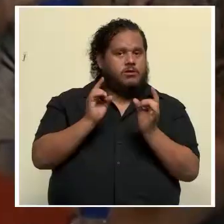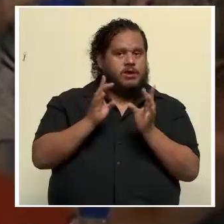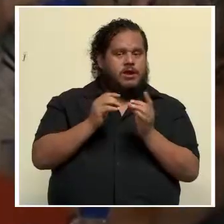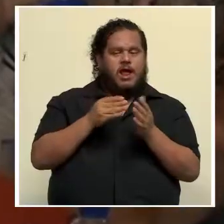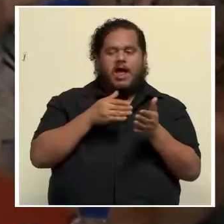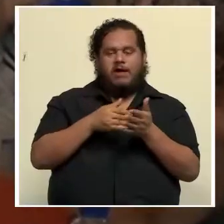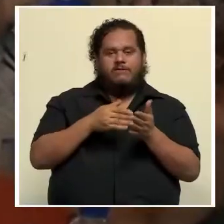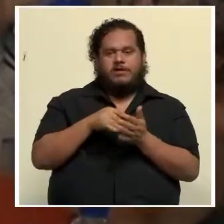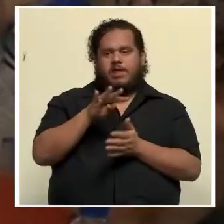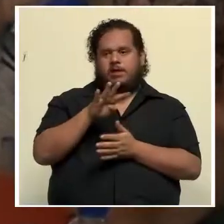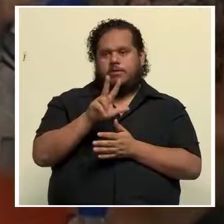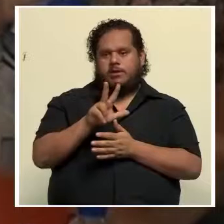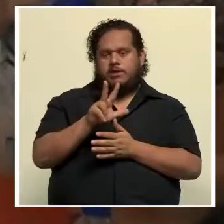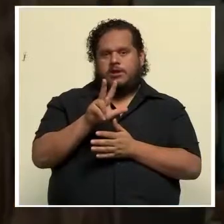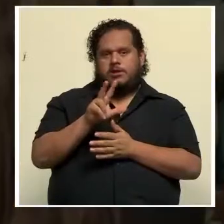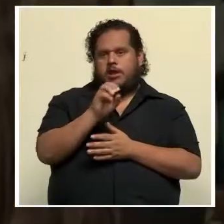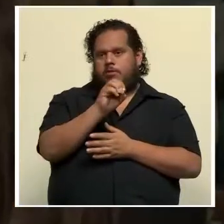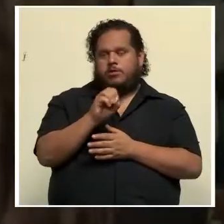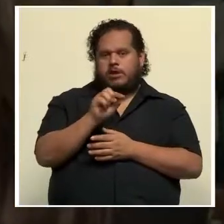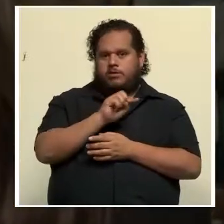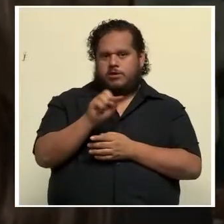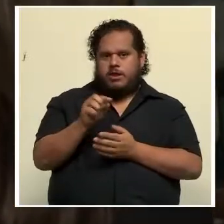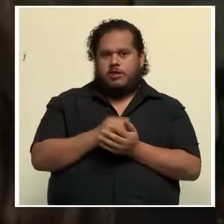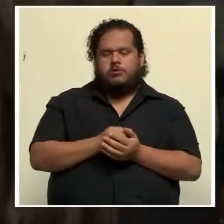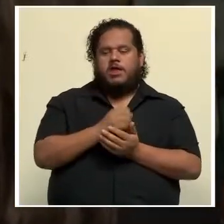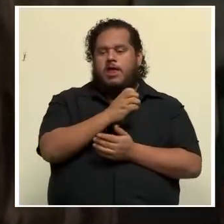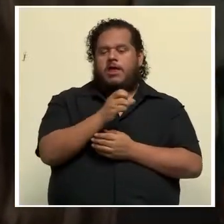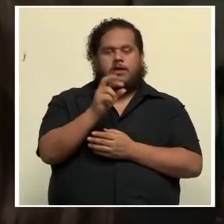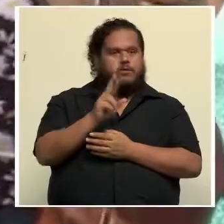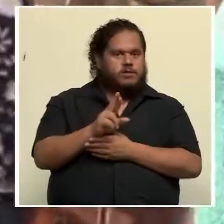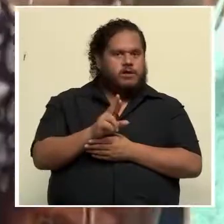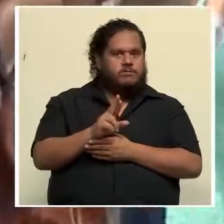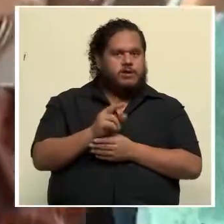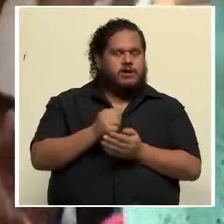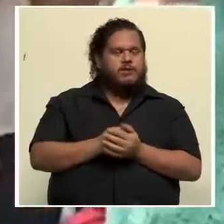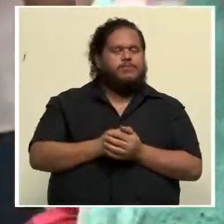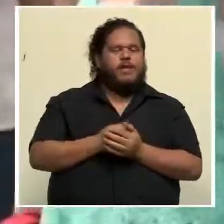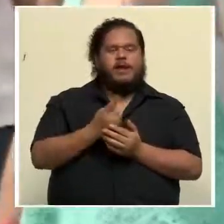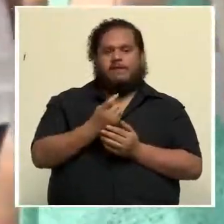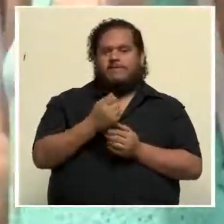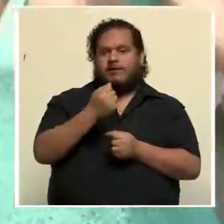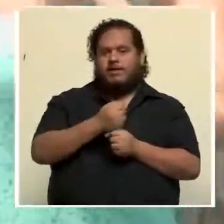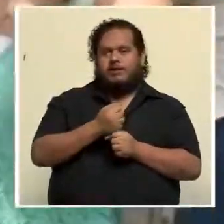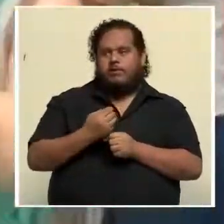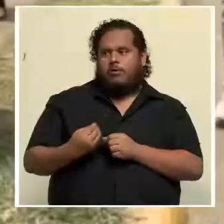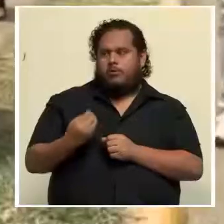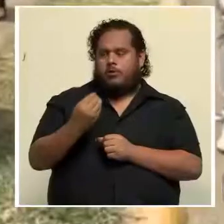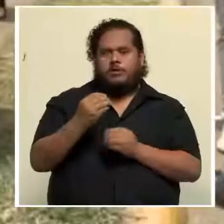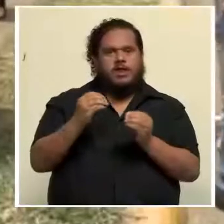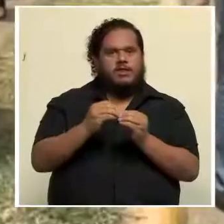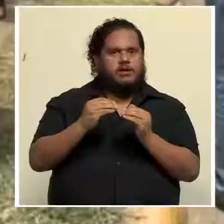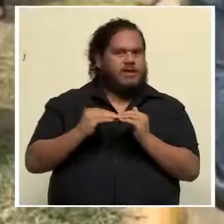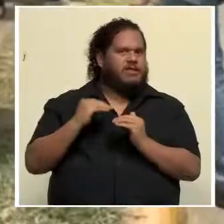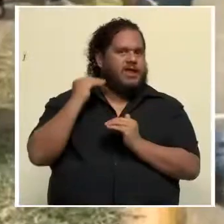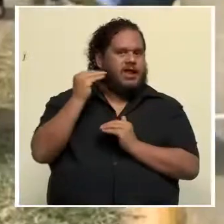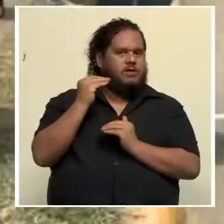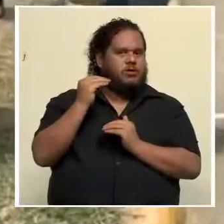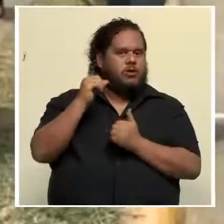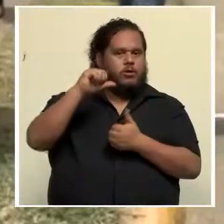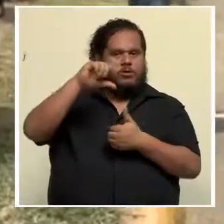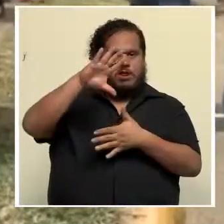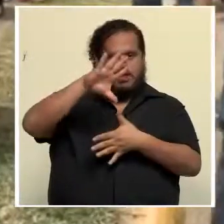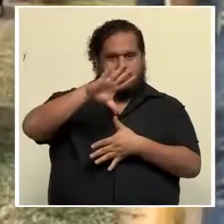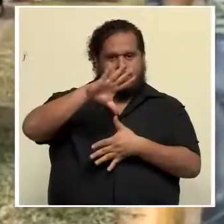al 43% de ellos. En Costa Rica, el desempleo juvenil es el más alto de América